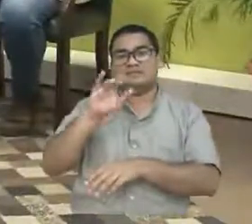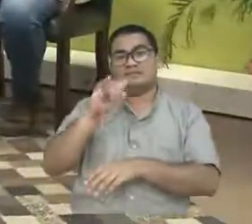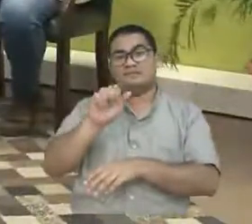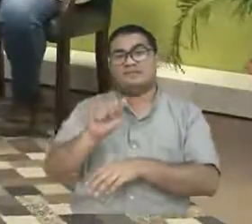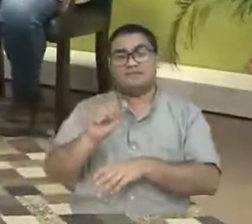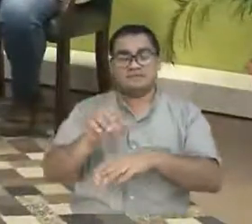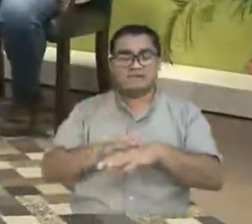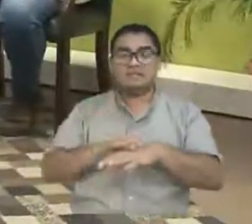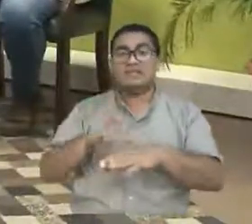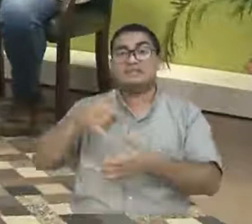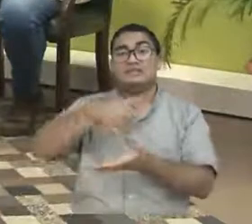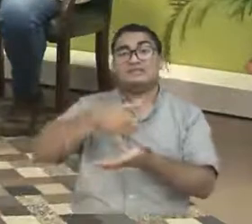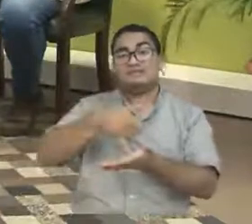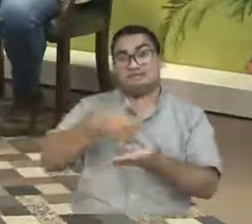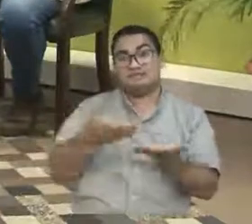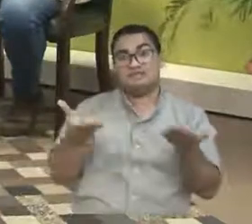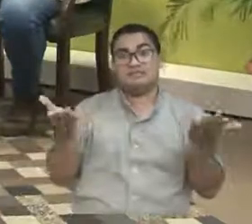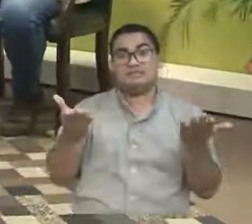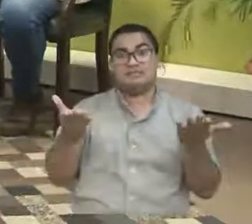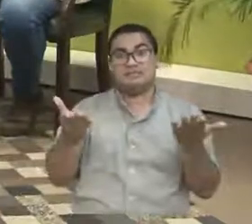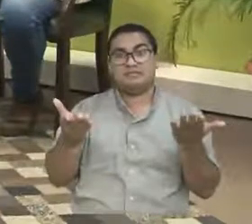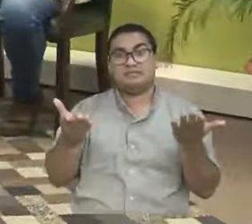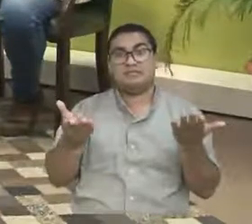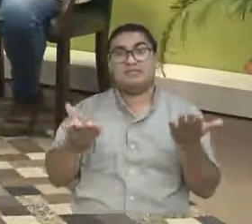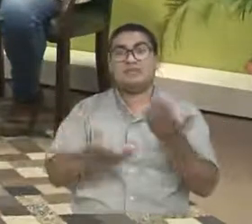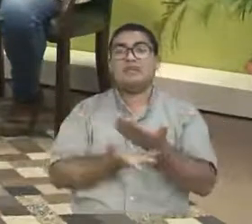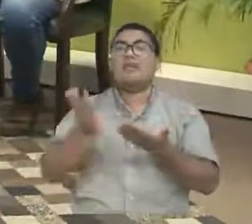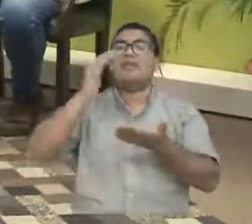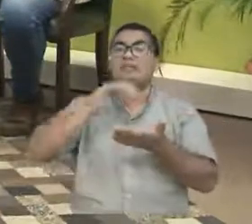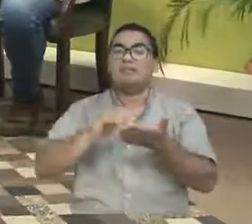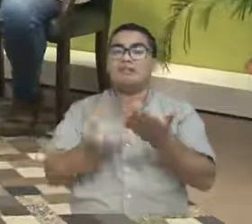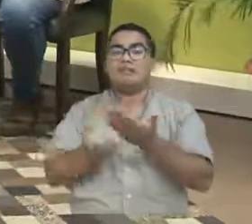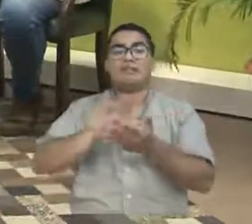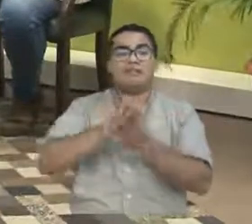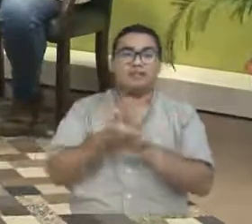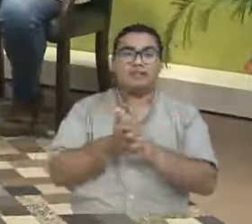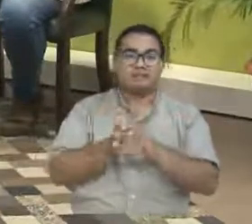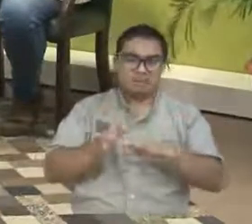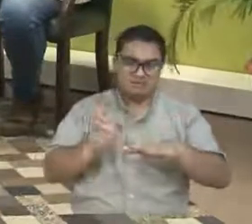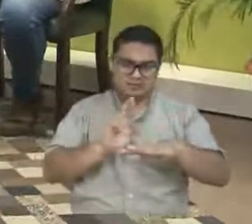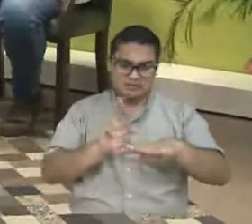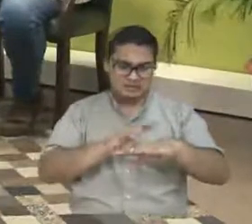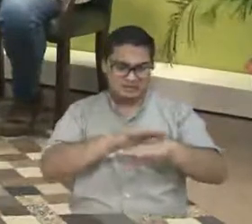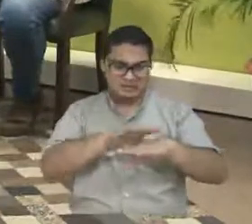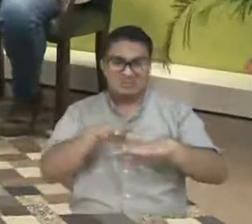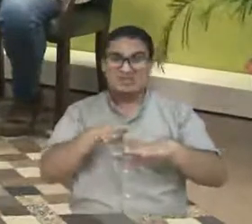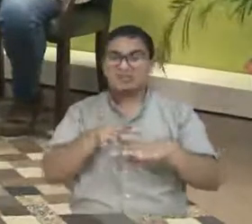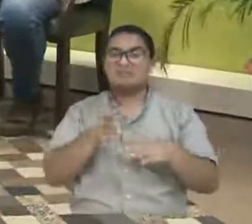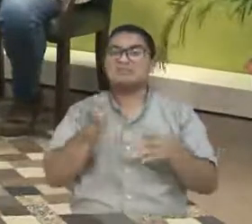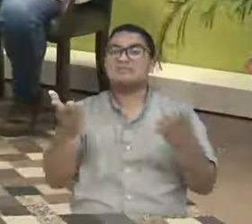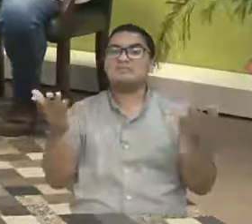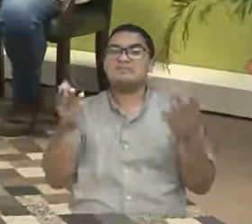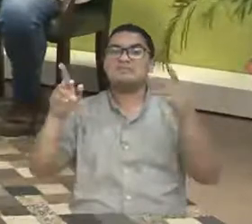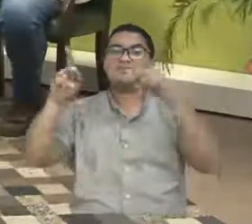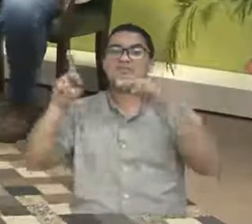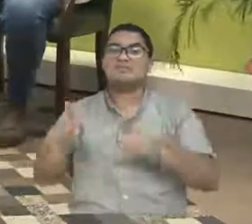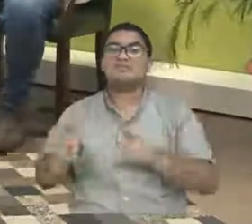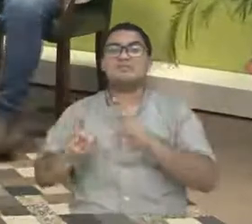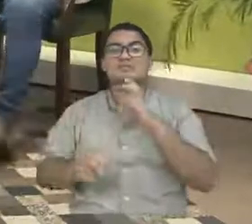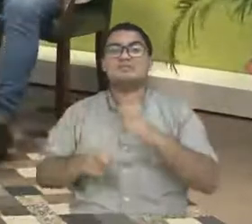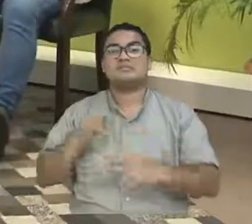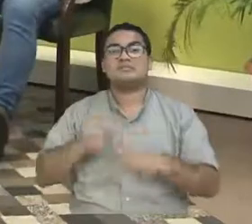piel. Incluso el contacto lavado de las manos le puede irritar. En este caso, ¿qué harían este tipo de personas que tienen este